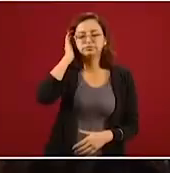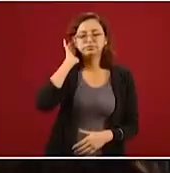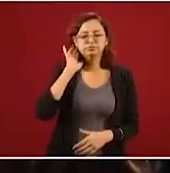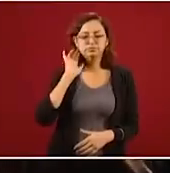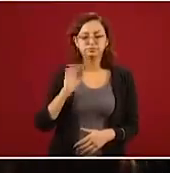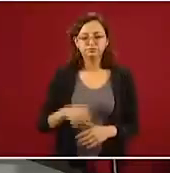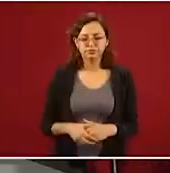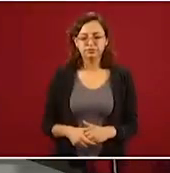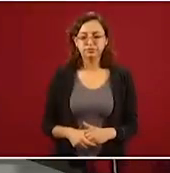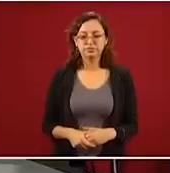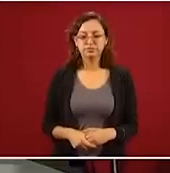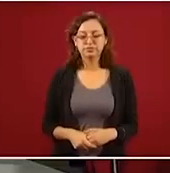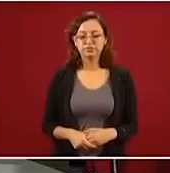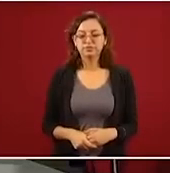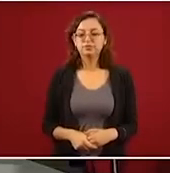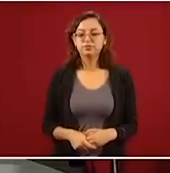A ver, vamos.